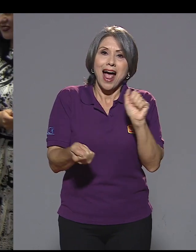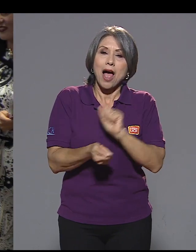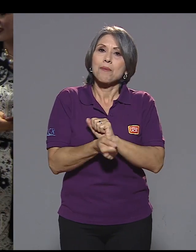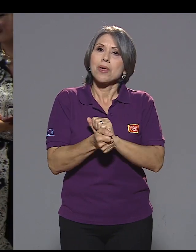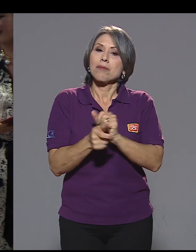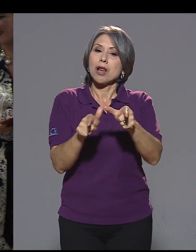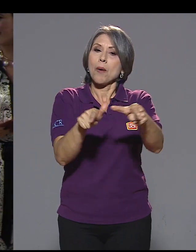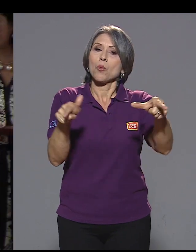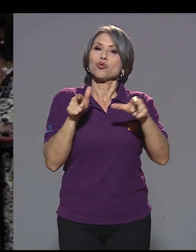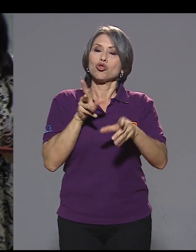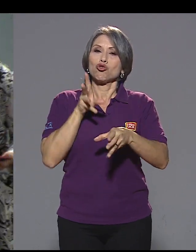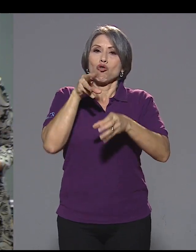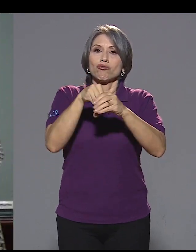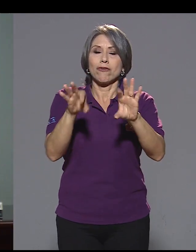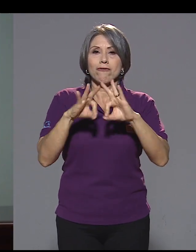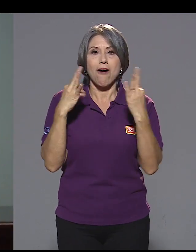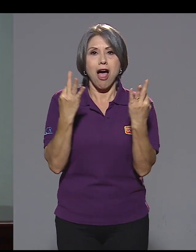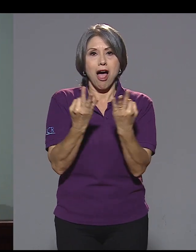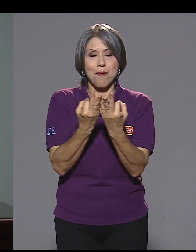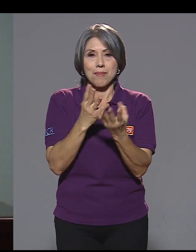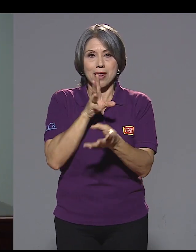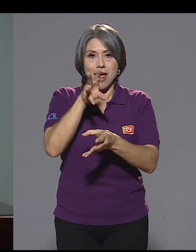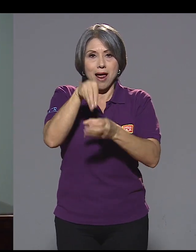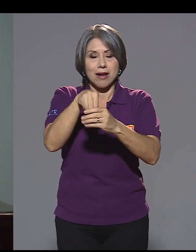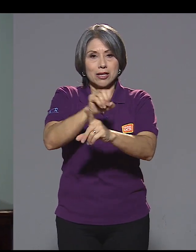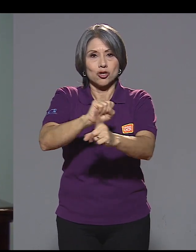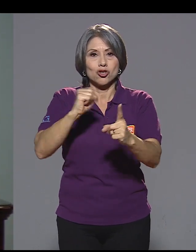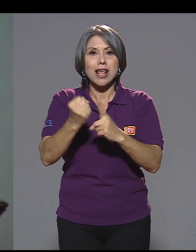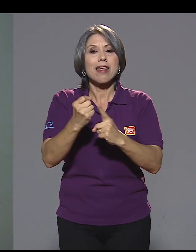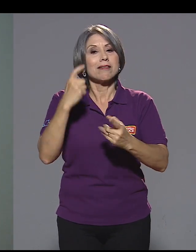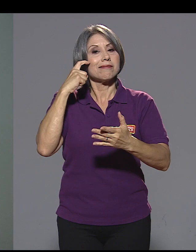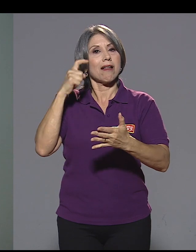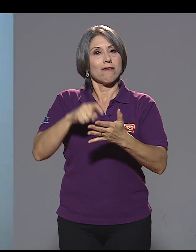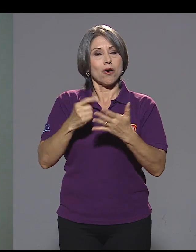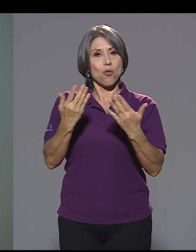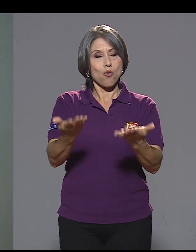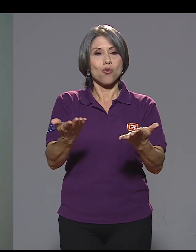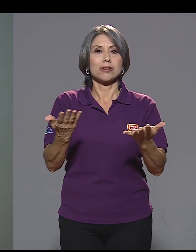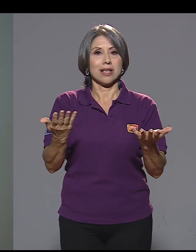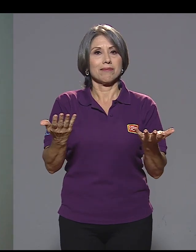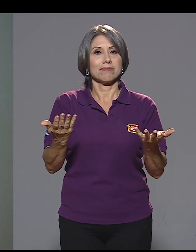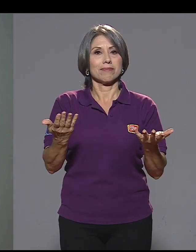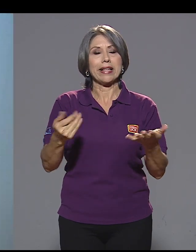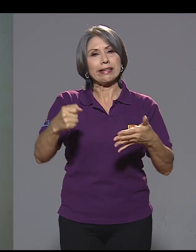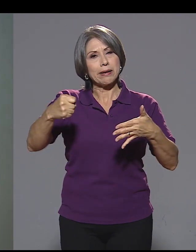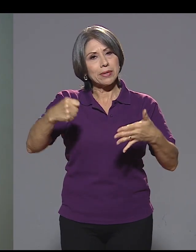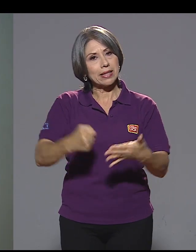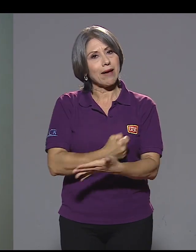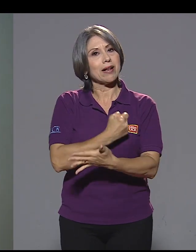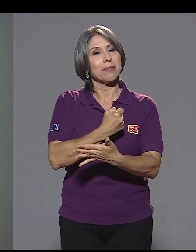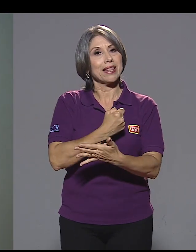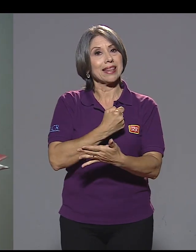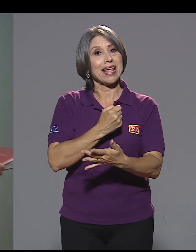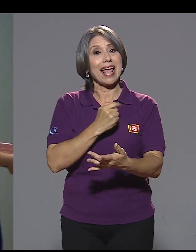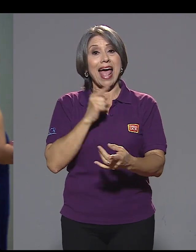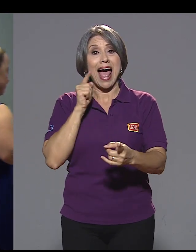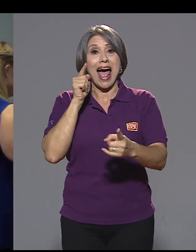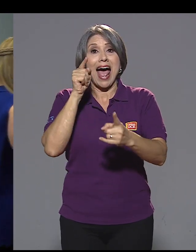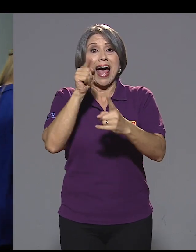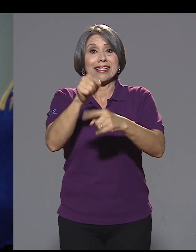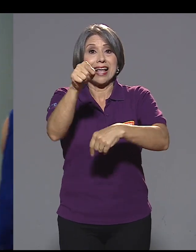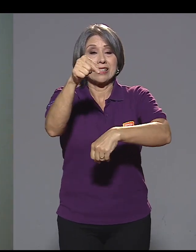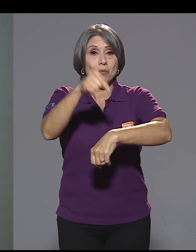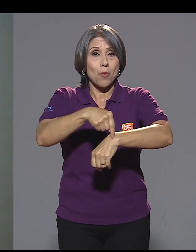posición familiar, cambia la posición de esa persona en la sociedad y se le reconoce. Lamentablemente, hasta ese momento,